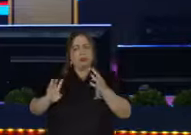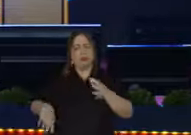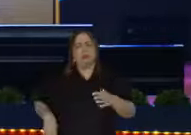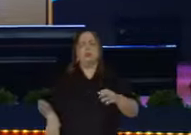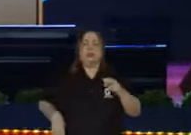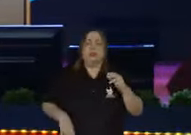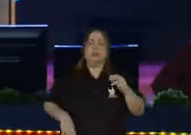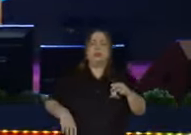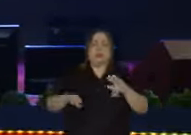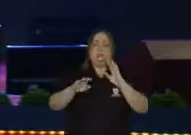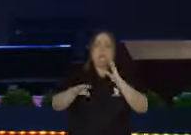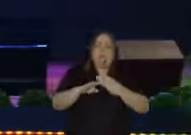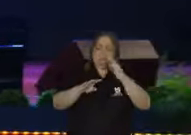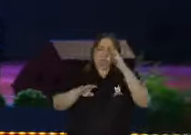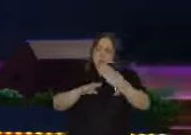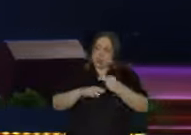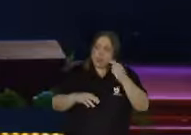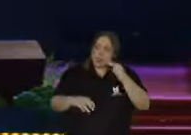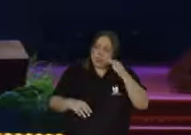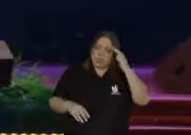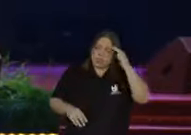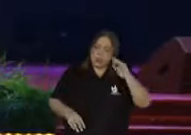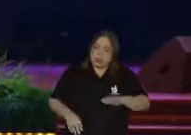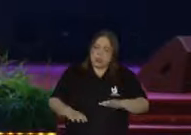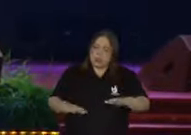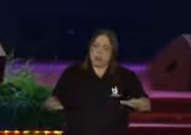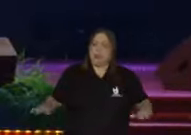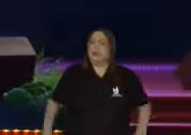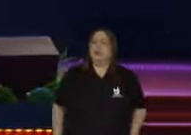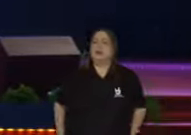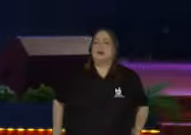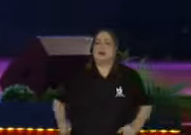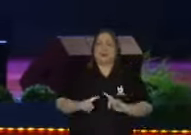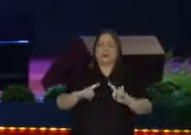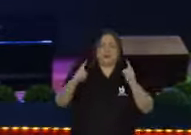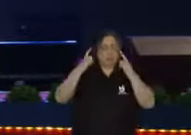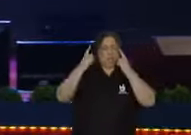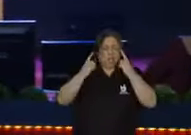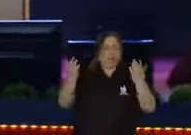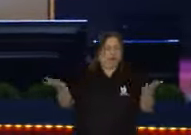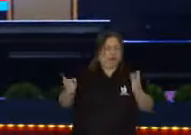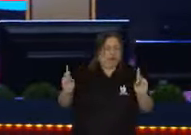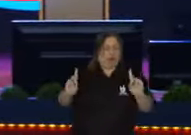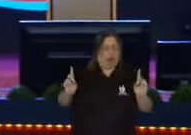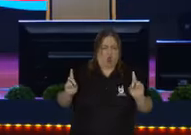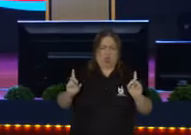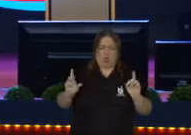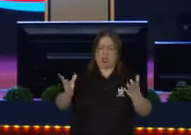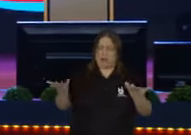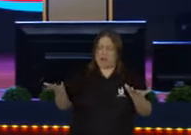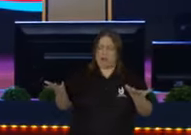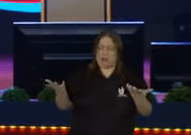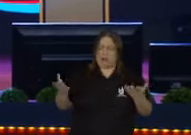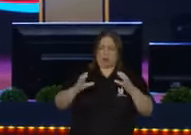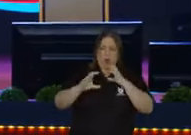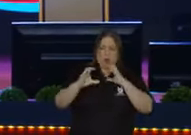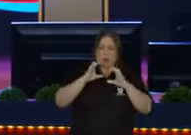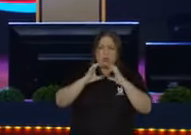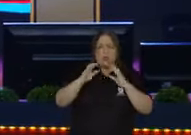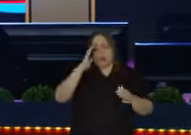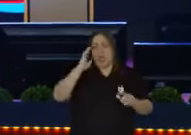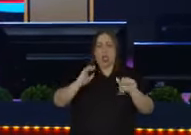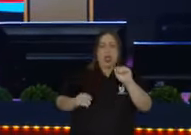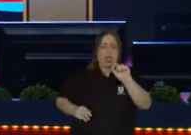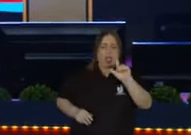nietos, de acá y allá. Pero yo digo, bueno, pero pensando, ¿a dónde quiere llegar Alberto? Y yo digo, Alberto, vos